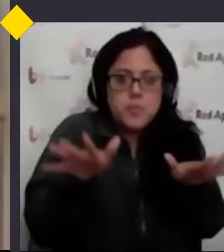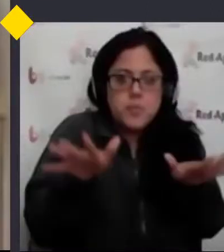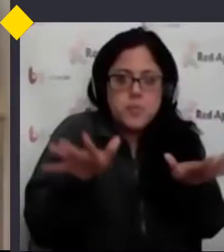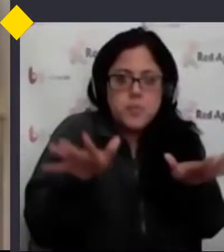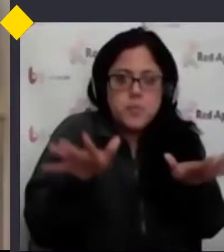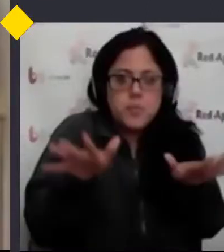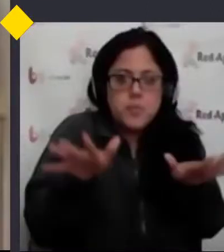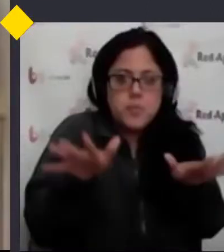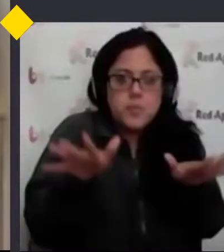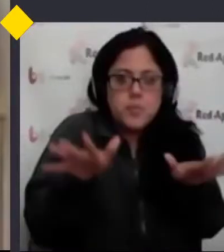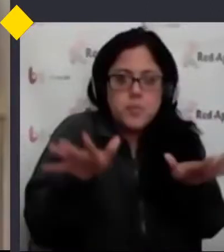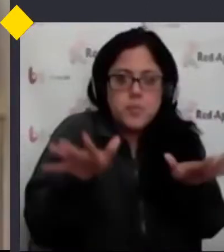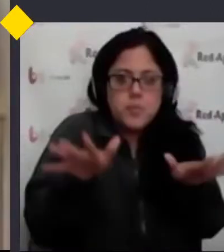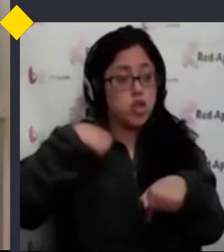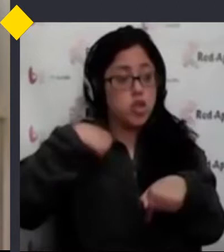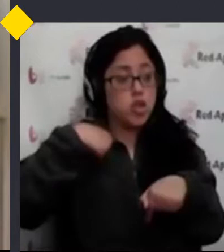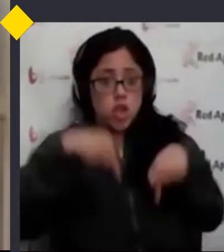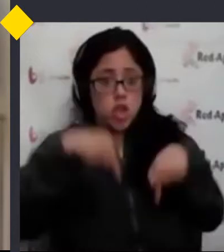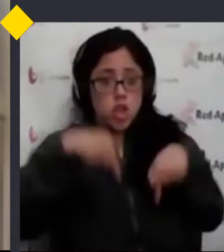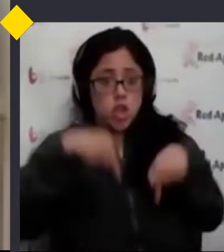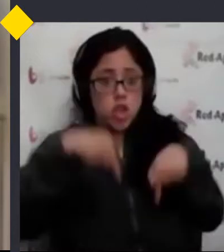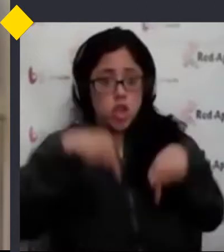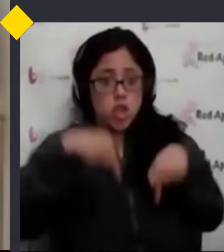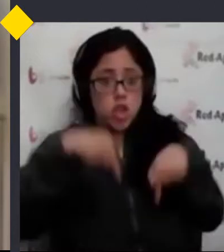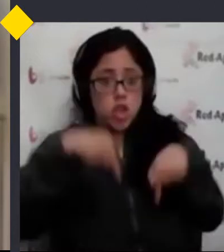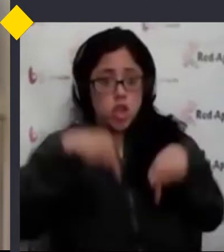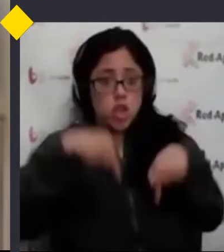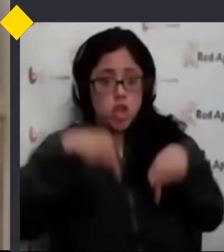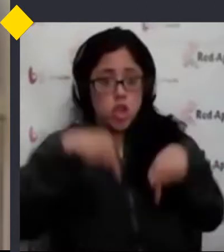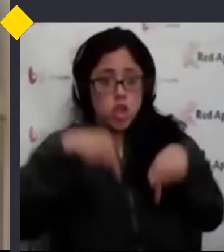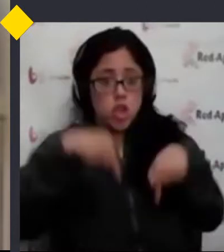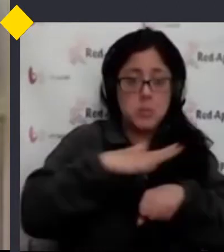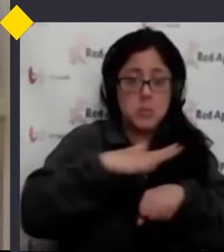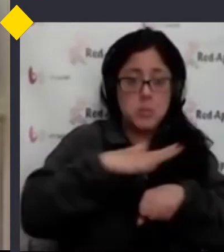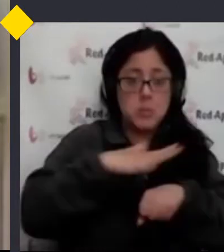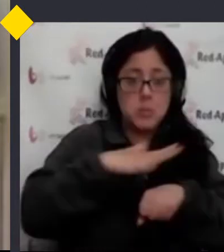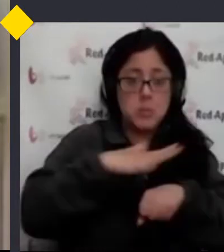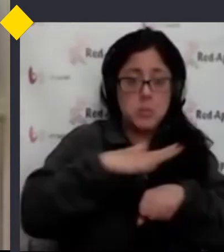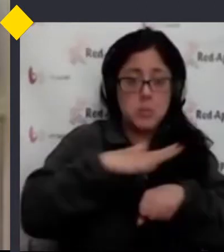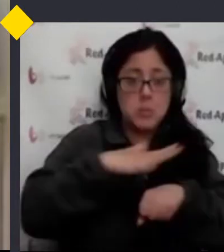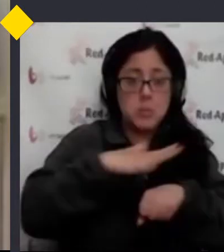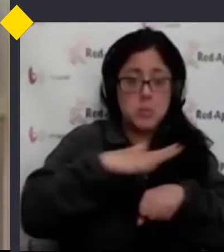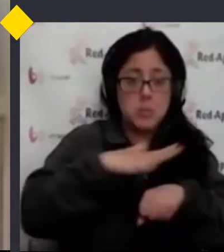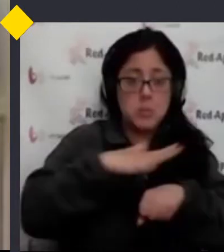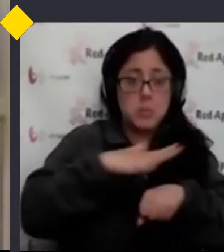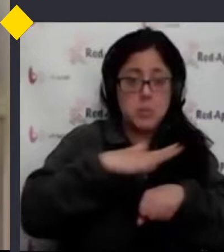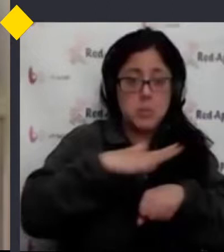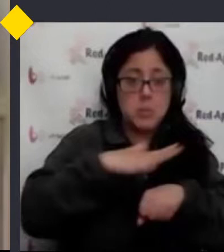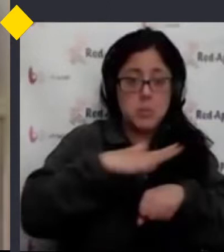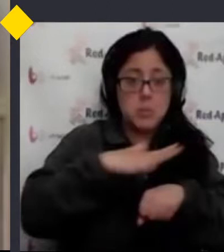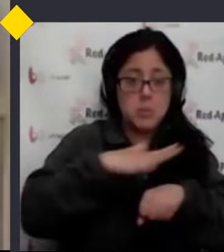pandemia ha hecho exactamente lo contrario. Mucho se ha relacionado esta pandemia con una Tercera Guerra Mundial, y lo que ha hecho ha